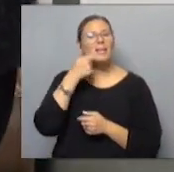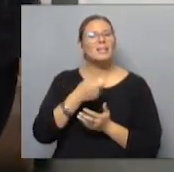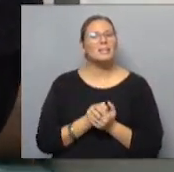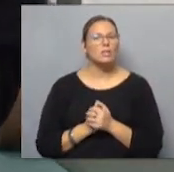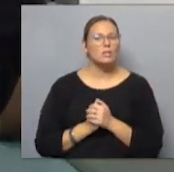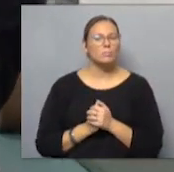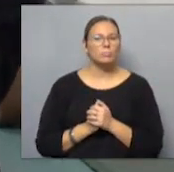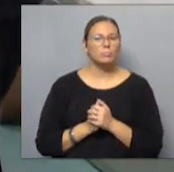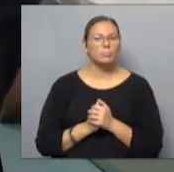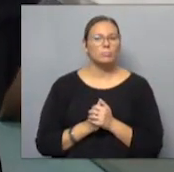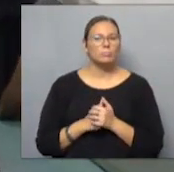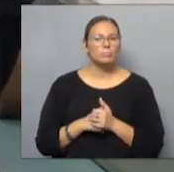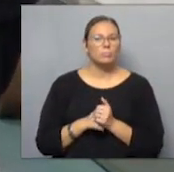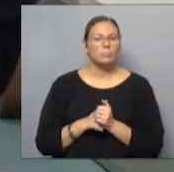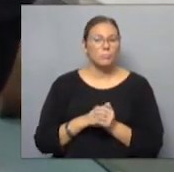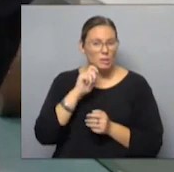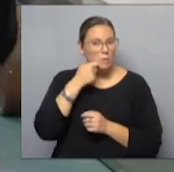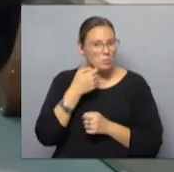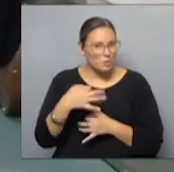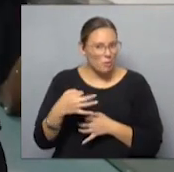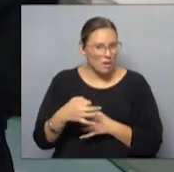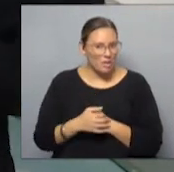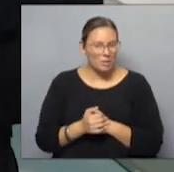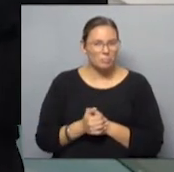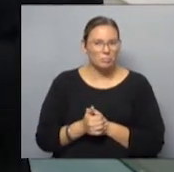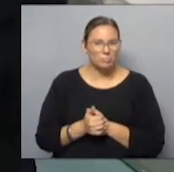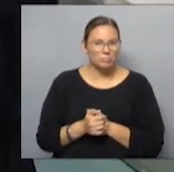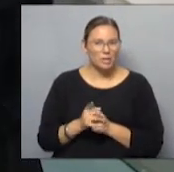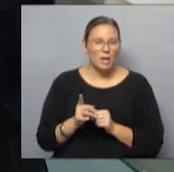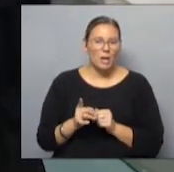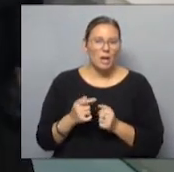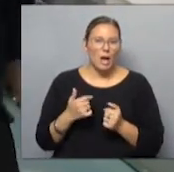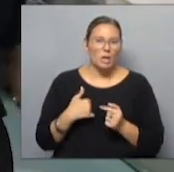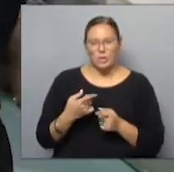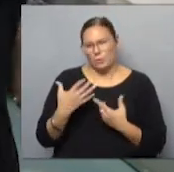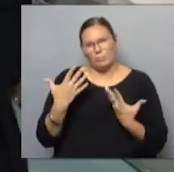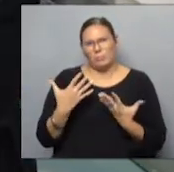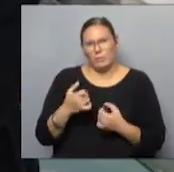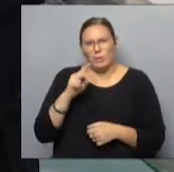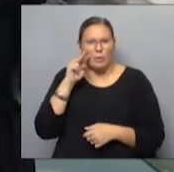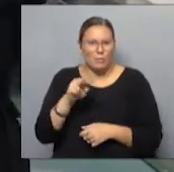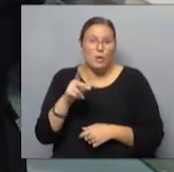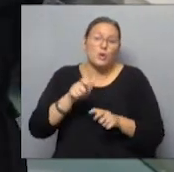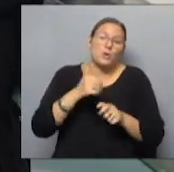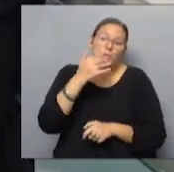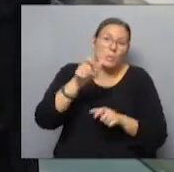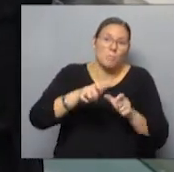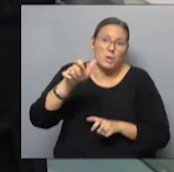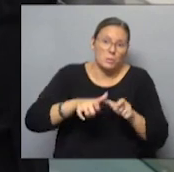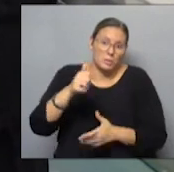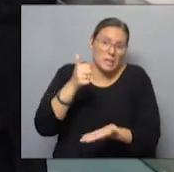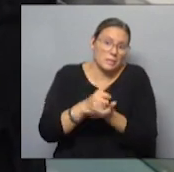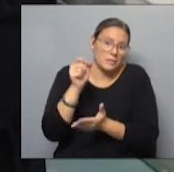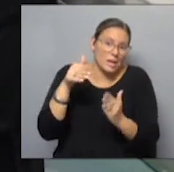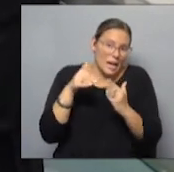lindo. Va a estar muy bueno, la verdad. No tengo que. A mí me lo vendieron muy bien, no sé a la gente que está en su casa,